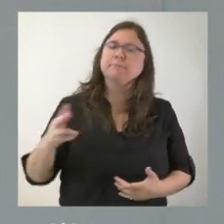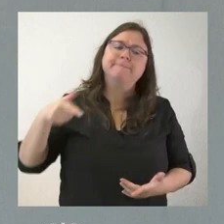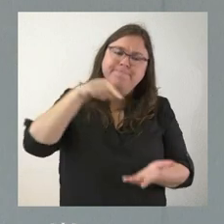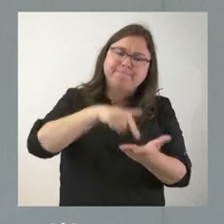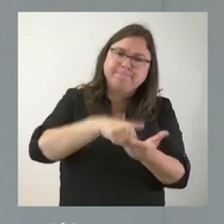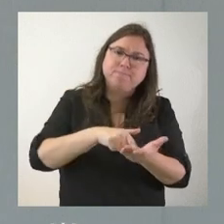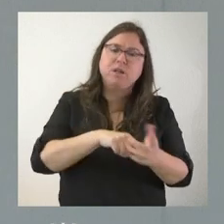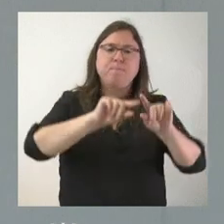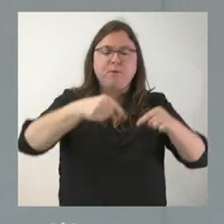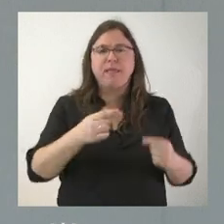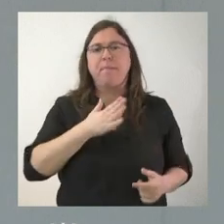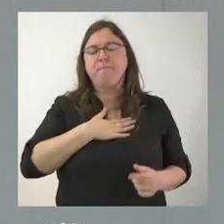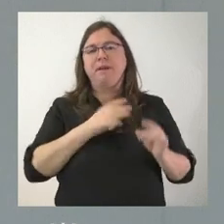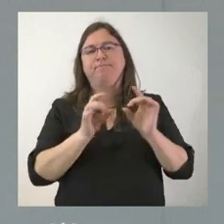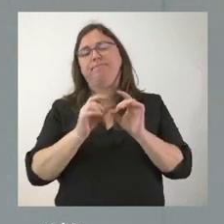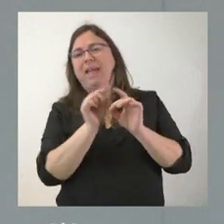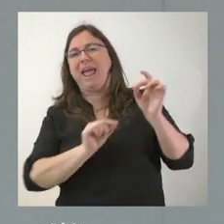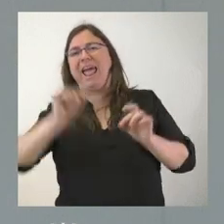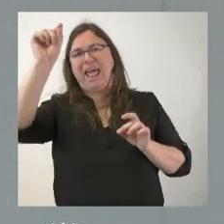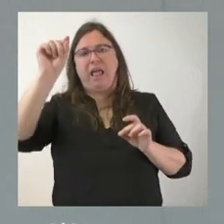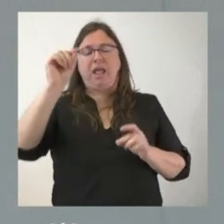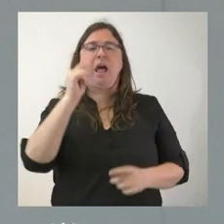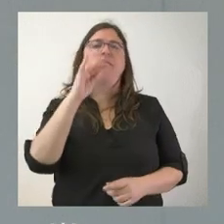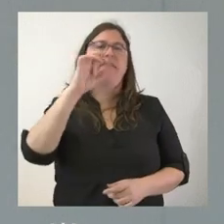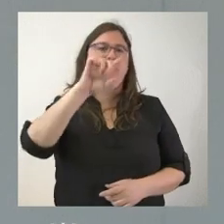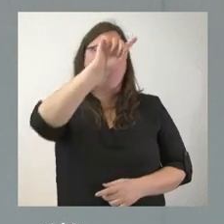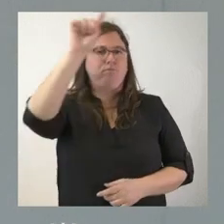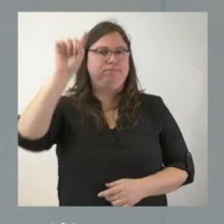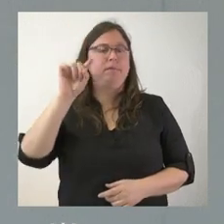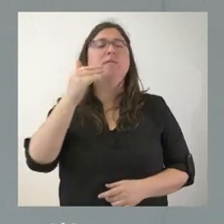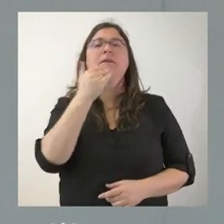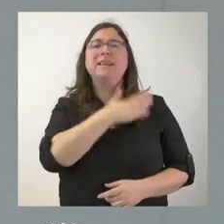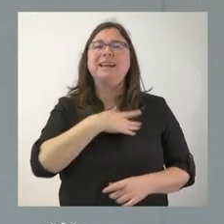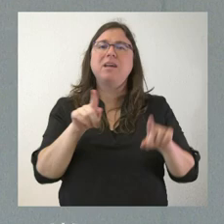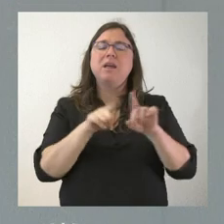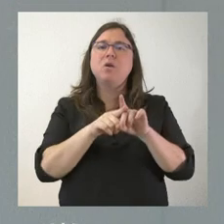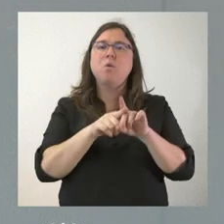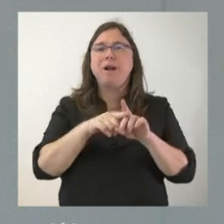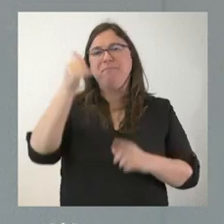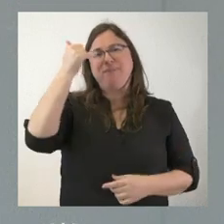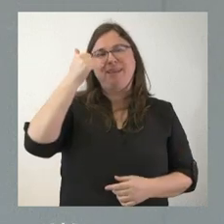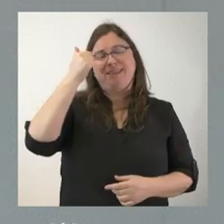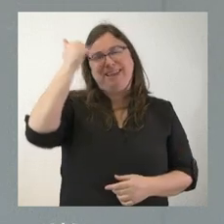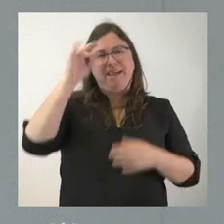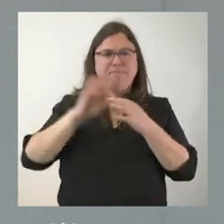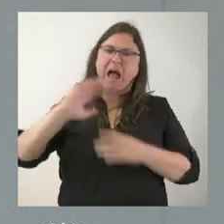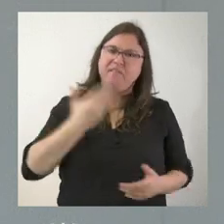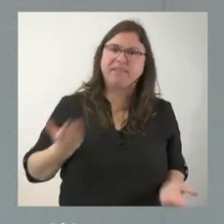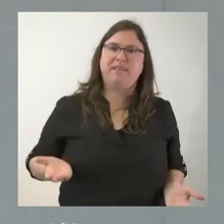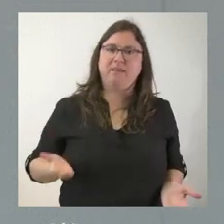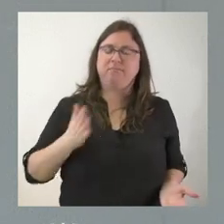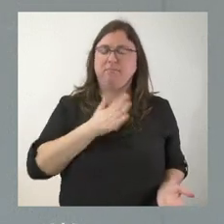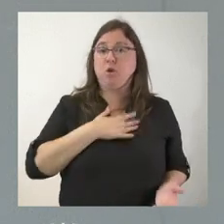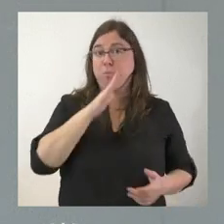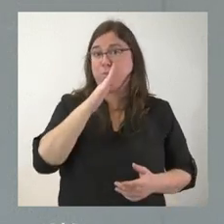respecto del eje Atlántico y coincidimos también en unirnos a la idea del perjuicio que se nos ha causado porque frente